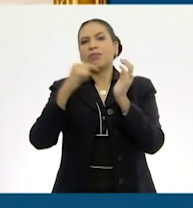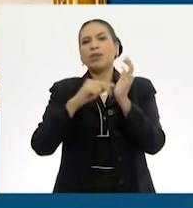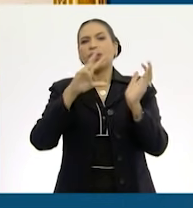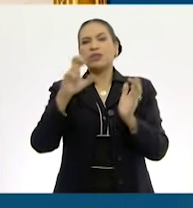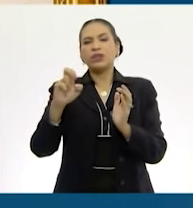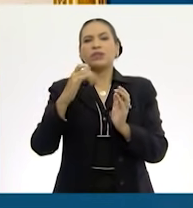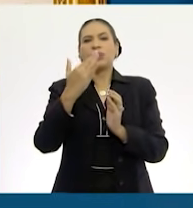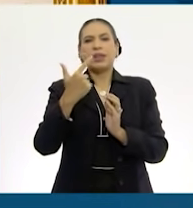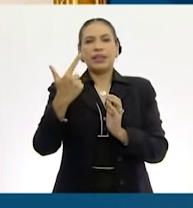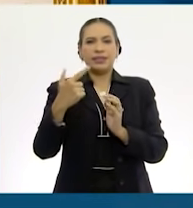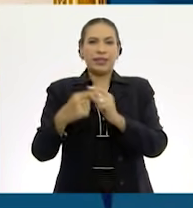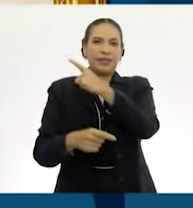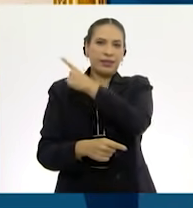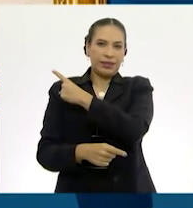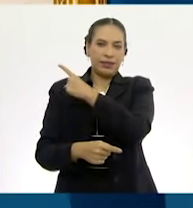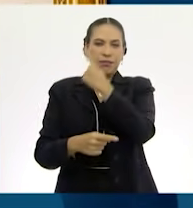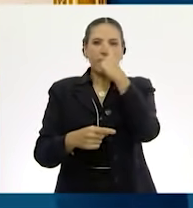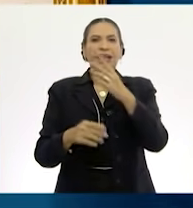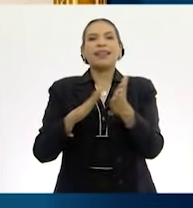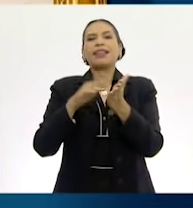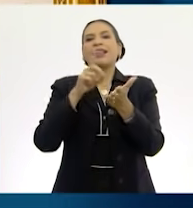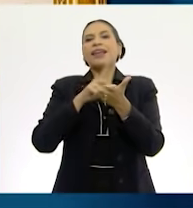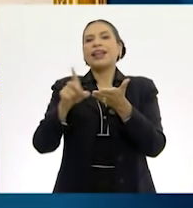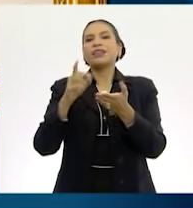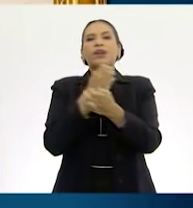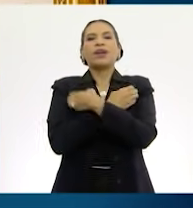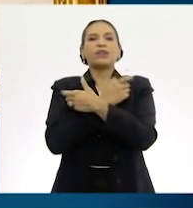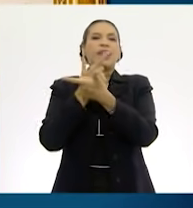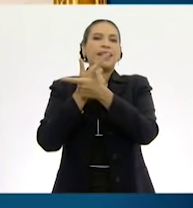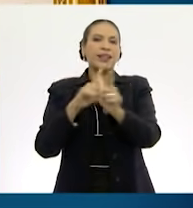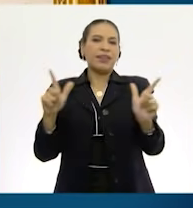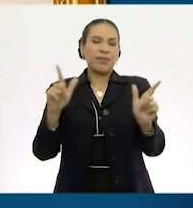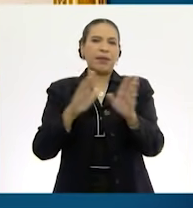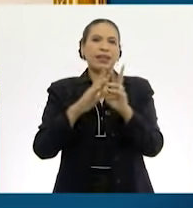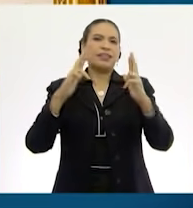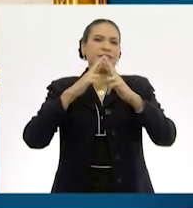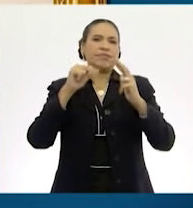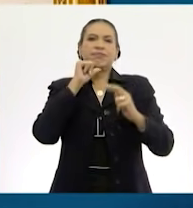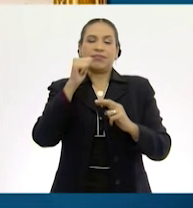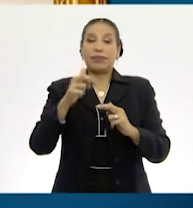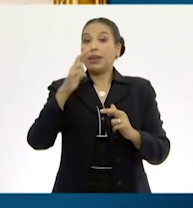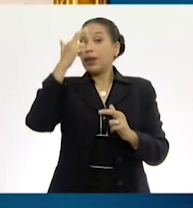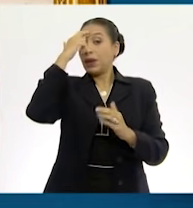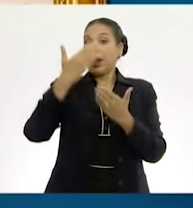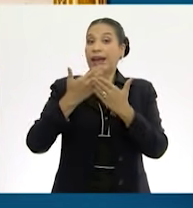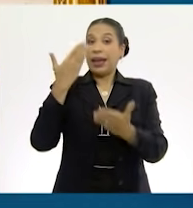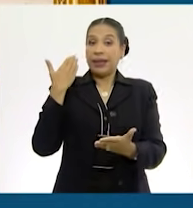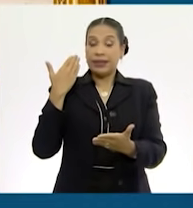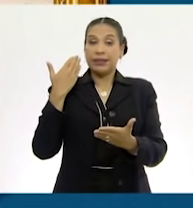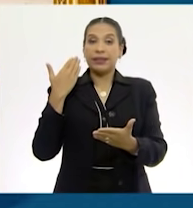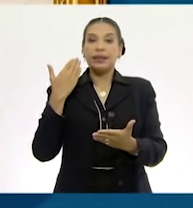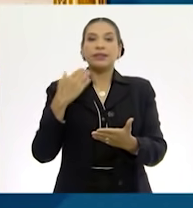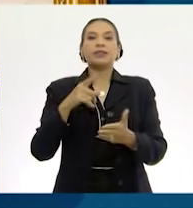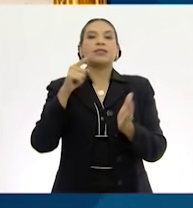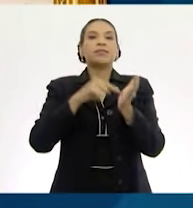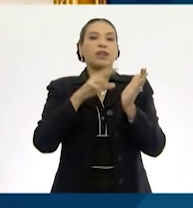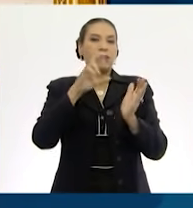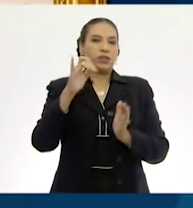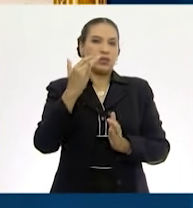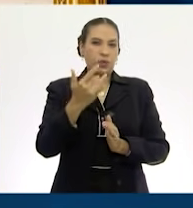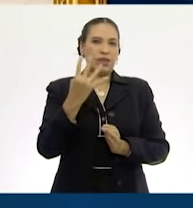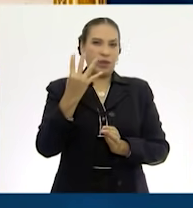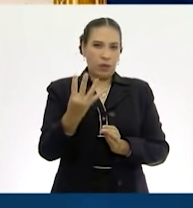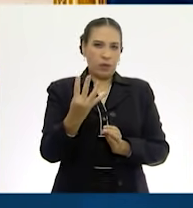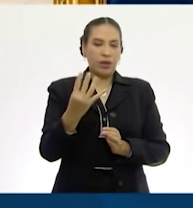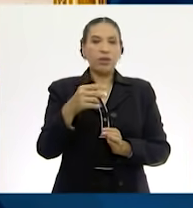que estableció el derecho a una educación libre y laica. Tenemos que recordar antes que para